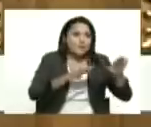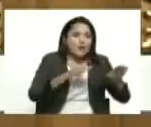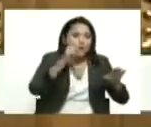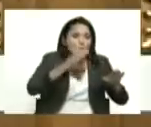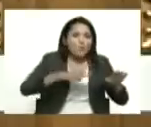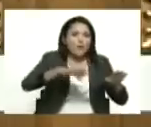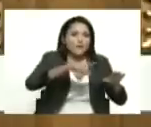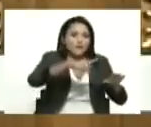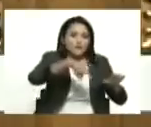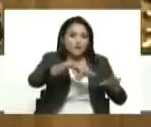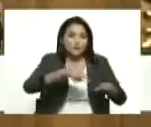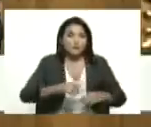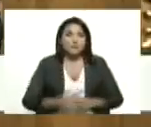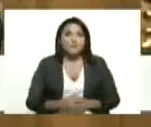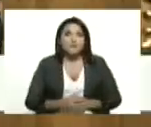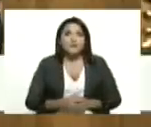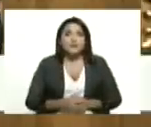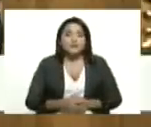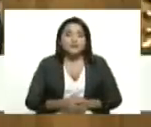colectivo, del bien común.